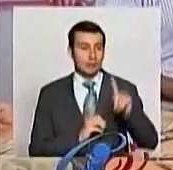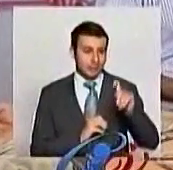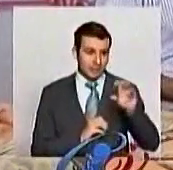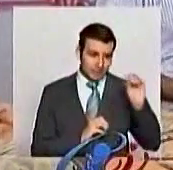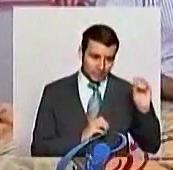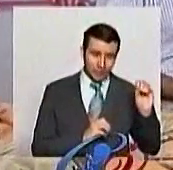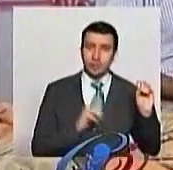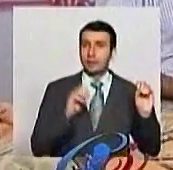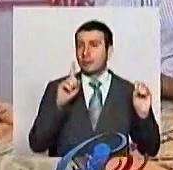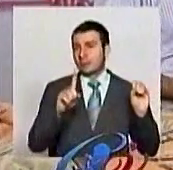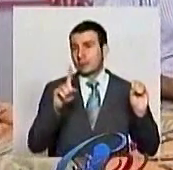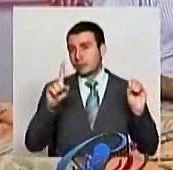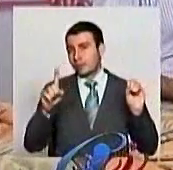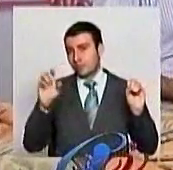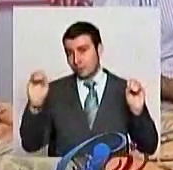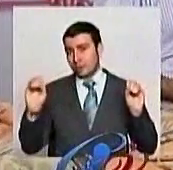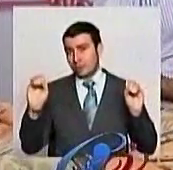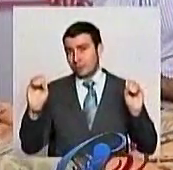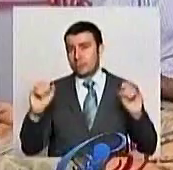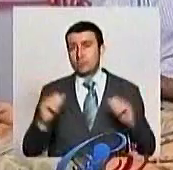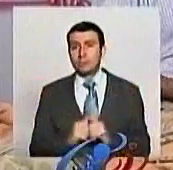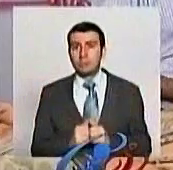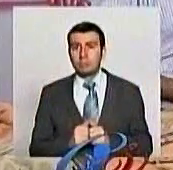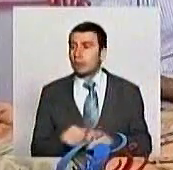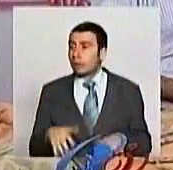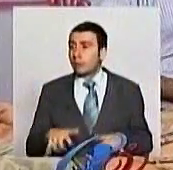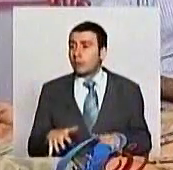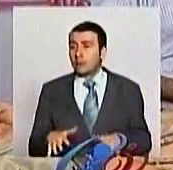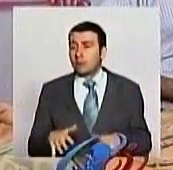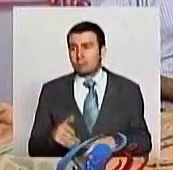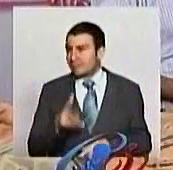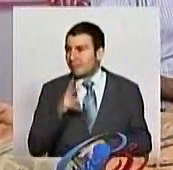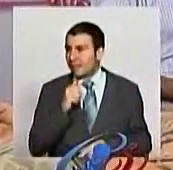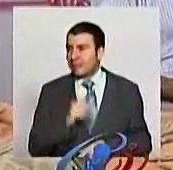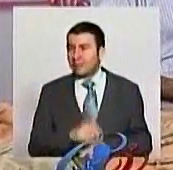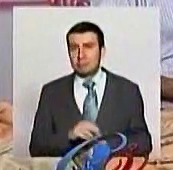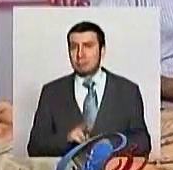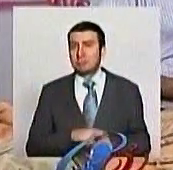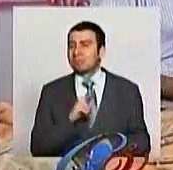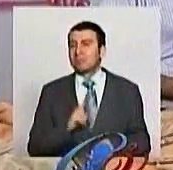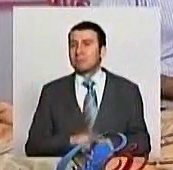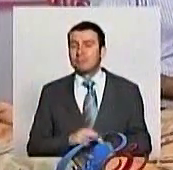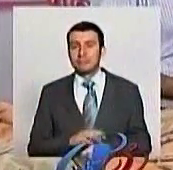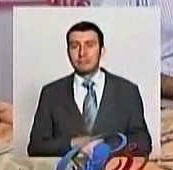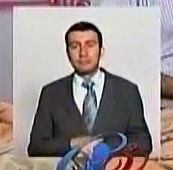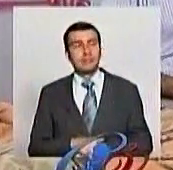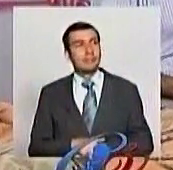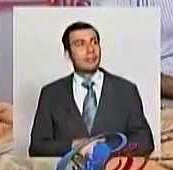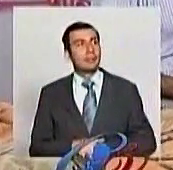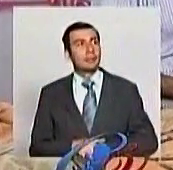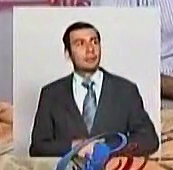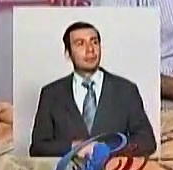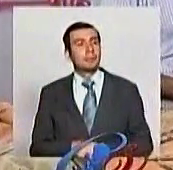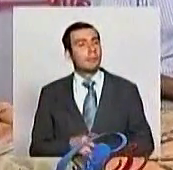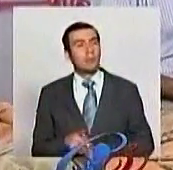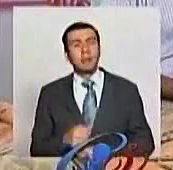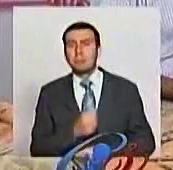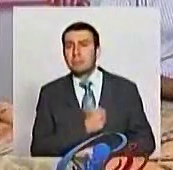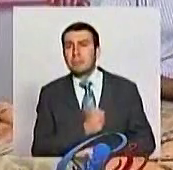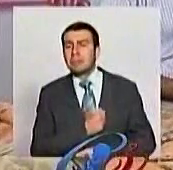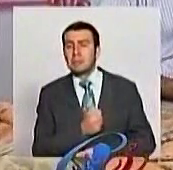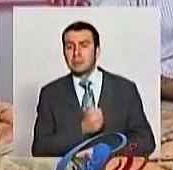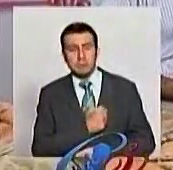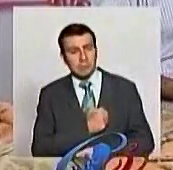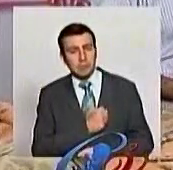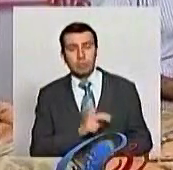y 110. No estoy nervioso. ¿No estás nervioso? No. Bueno, siquiera. El ritmo está